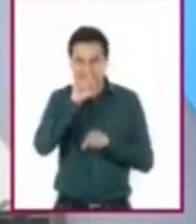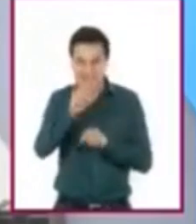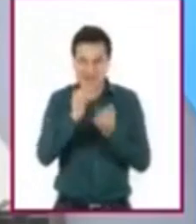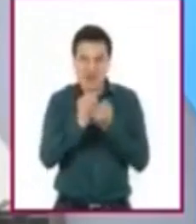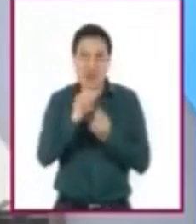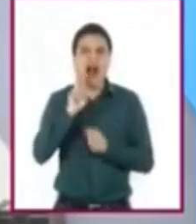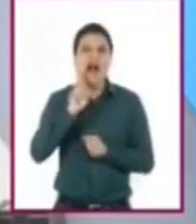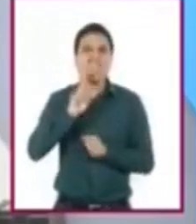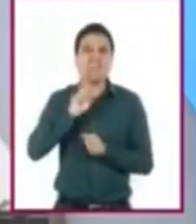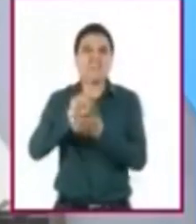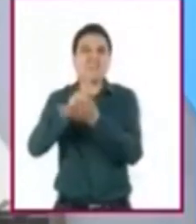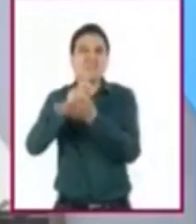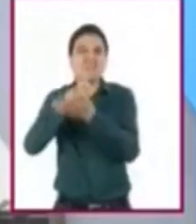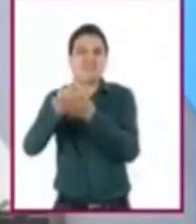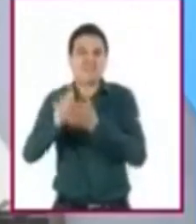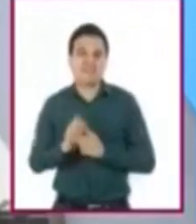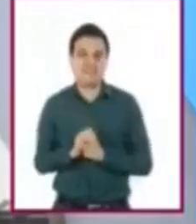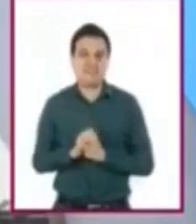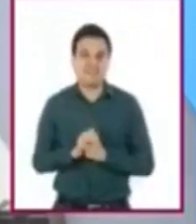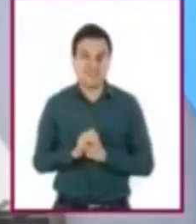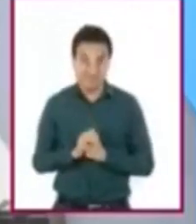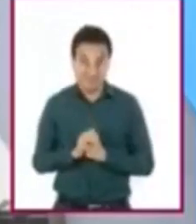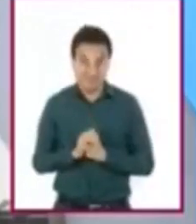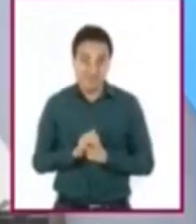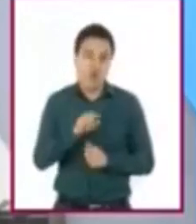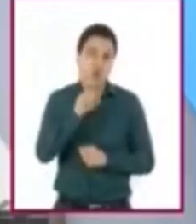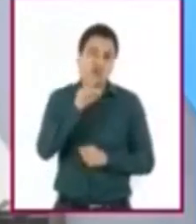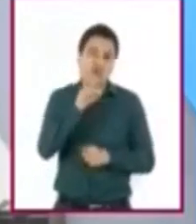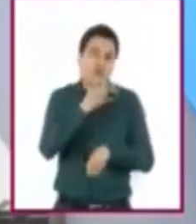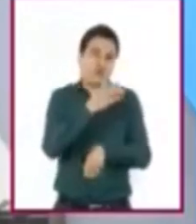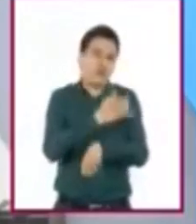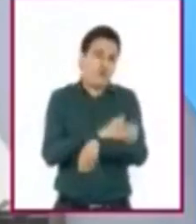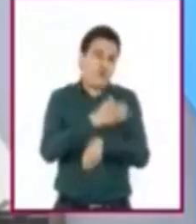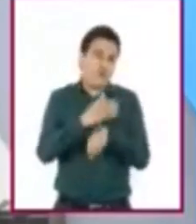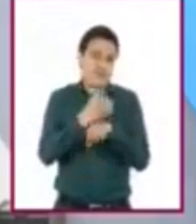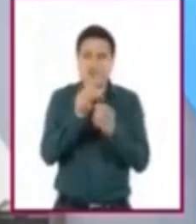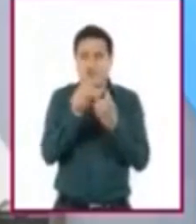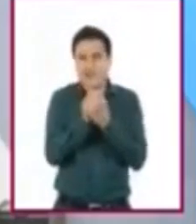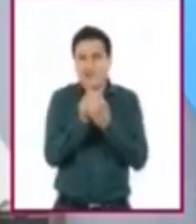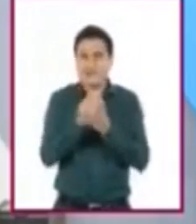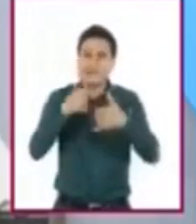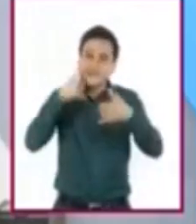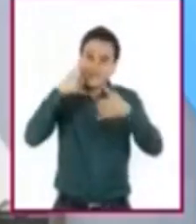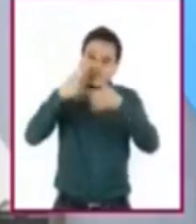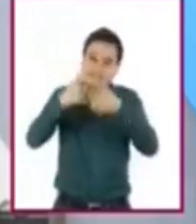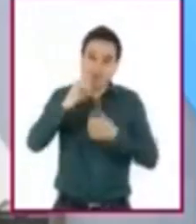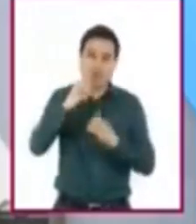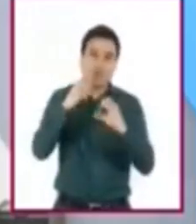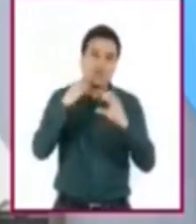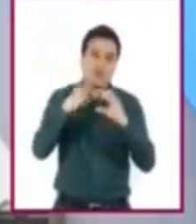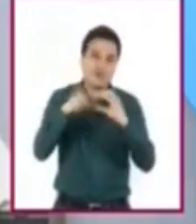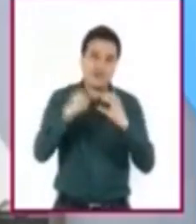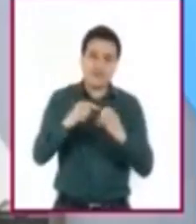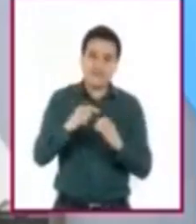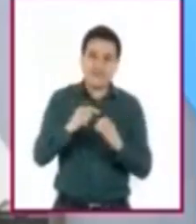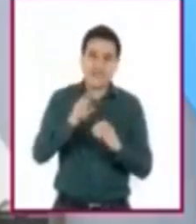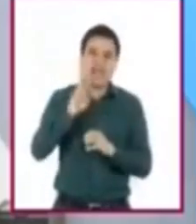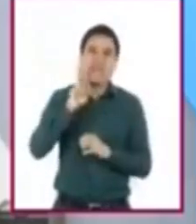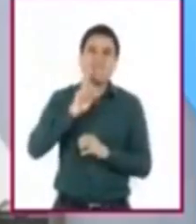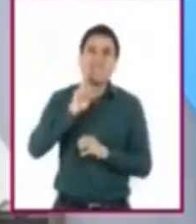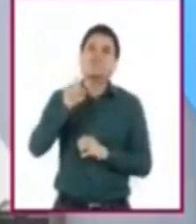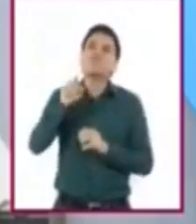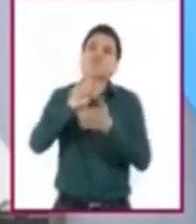suya. Si tienen forma de comunicarse con algún compañero de clases vía teléfono o correo electrónico, intercambien